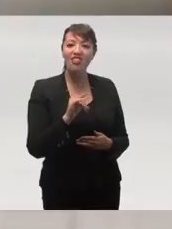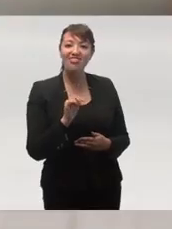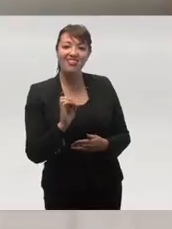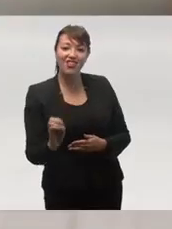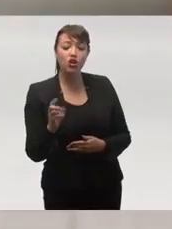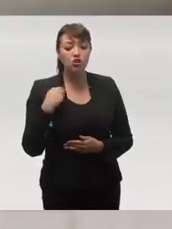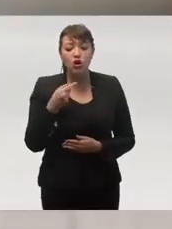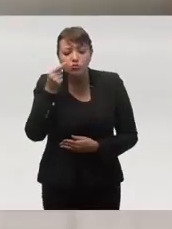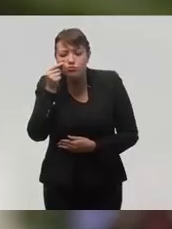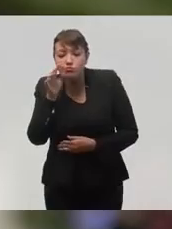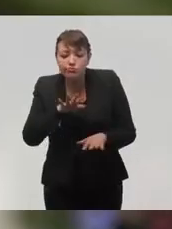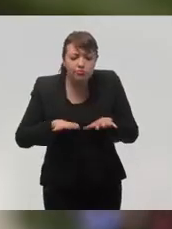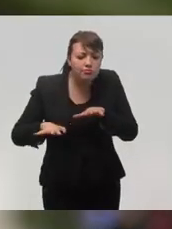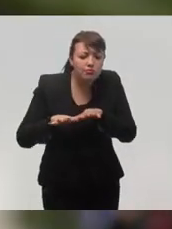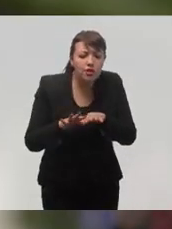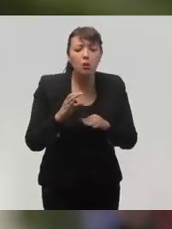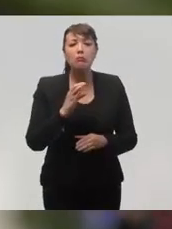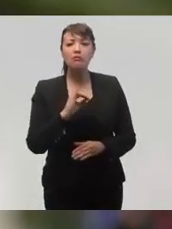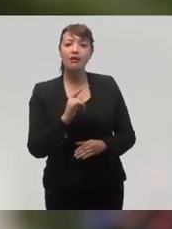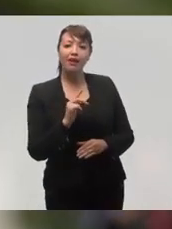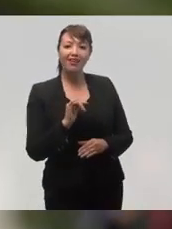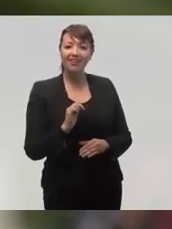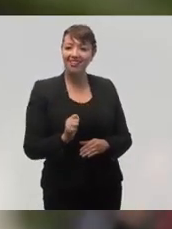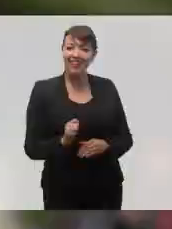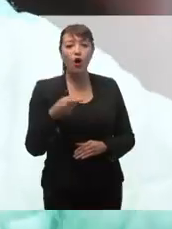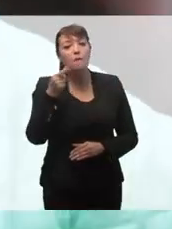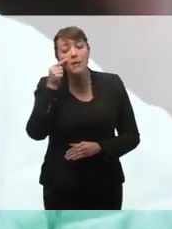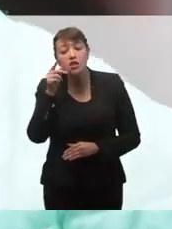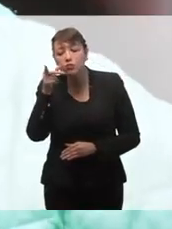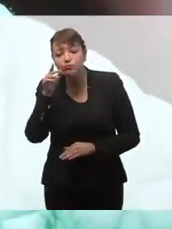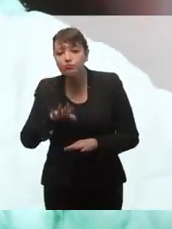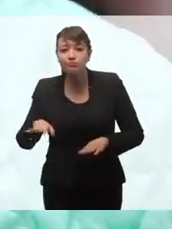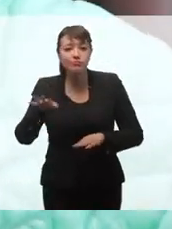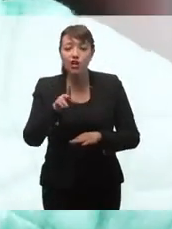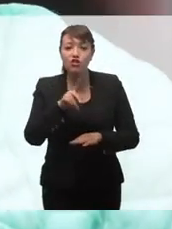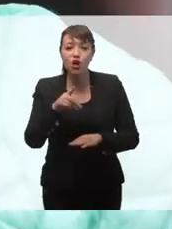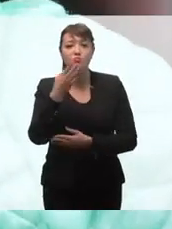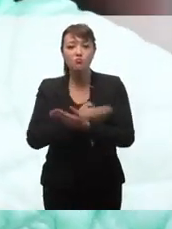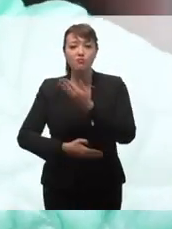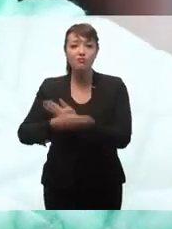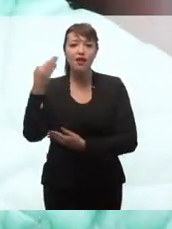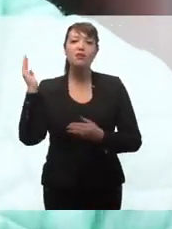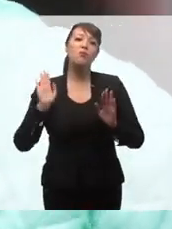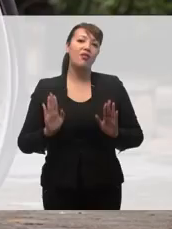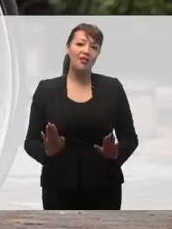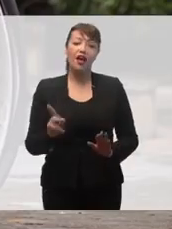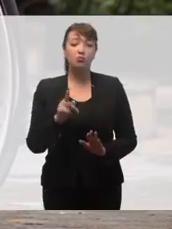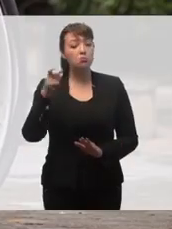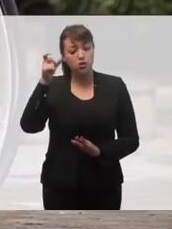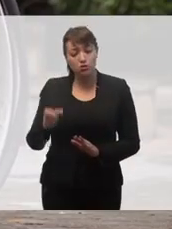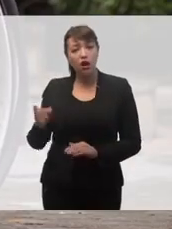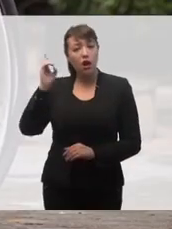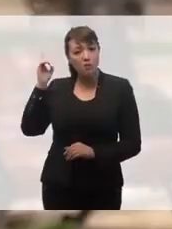surdito. Yo no soy invidente, cieguita, piti o corta de vista. Ni minusválida, ni paralítica, ni postrada. ¿Soy